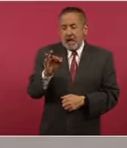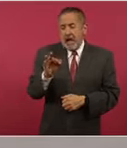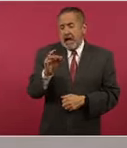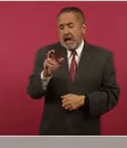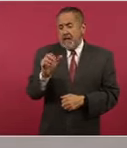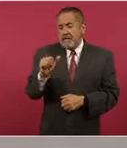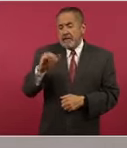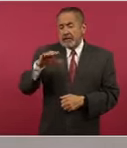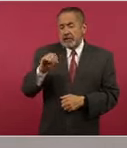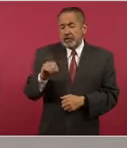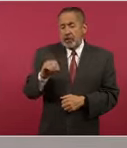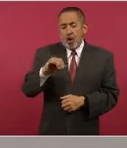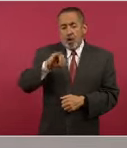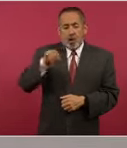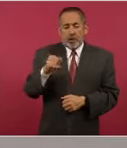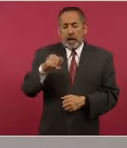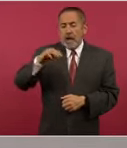Francisco J. Mújica.